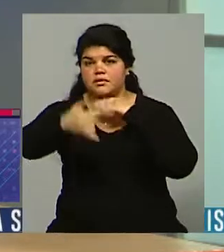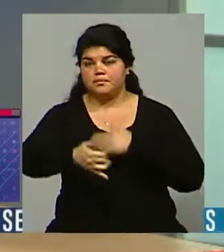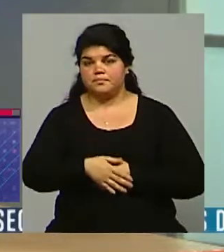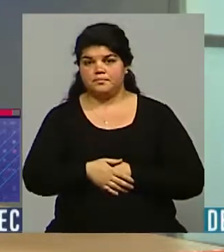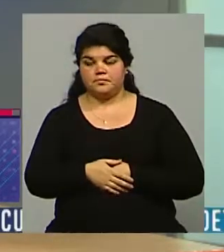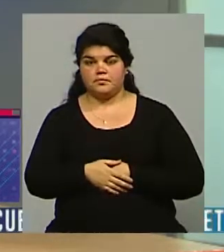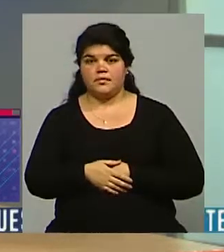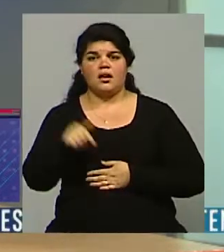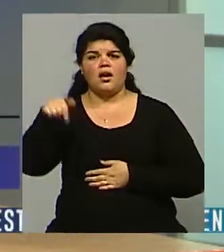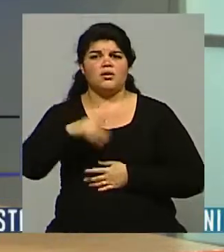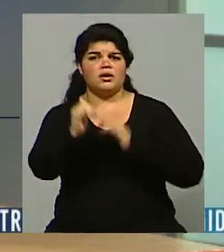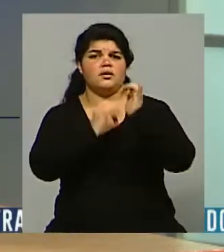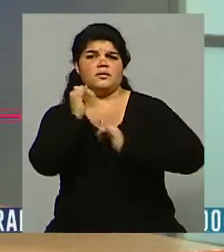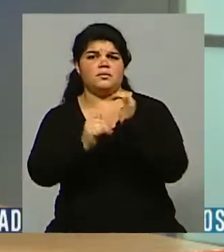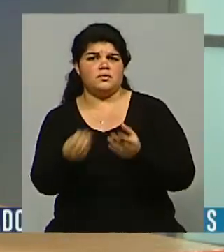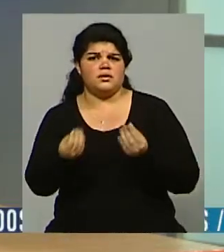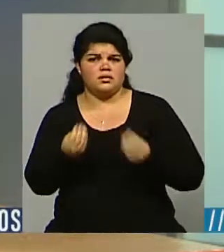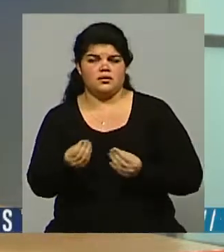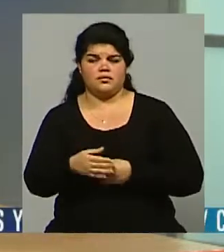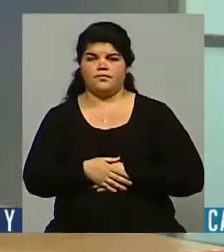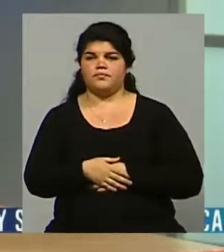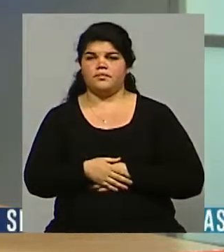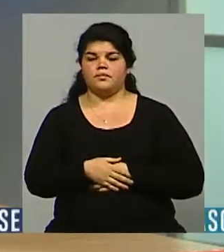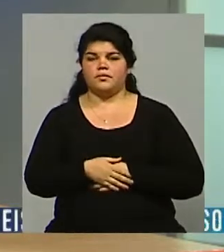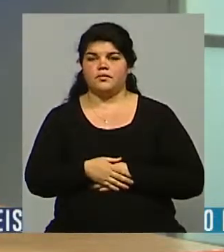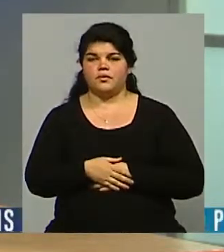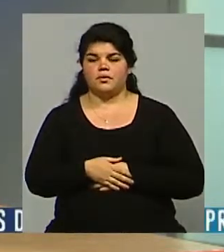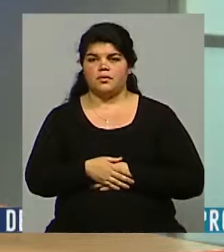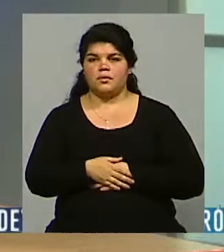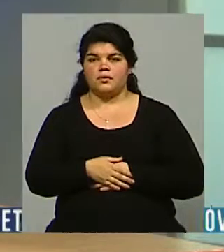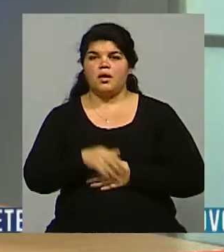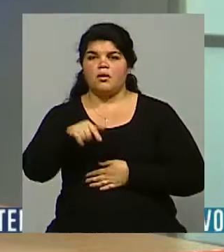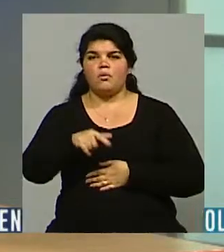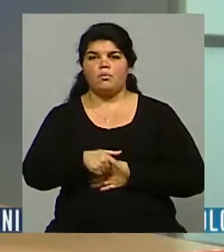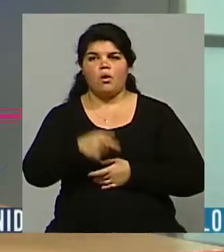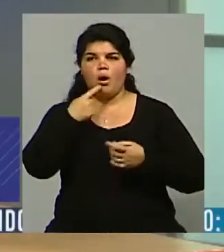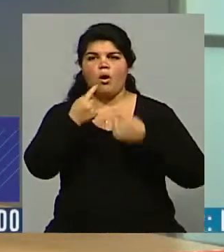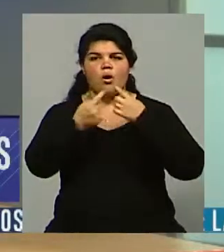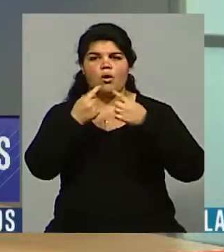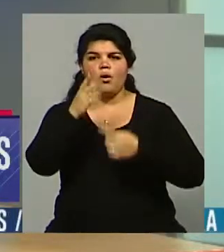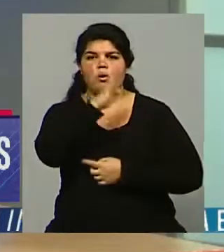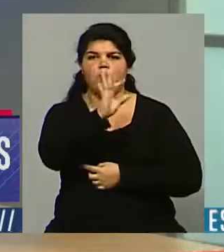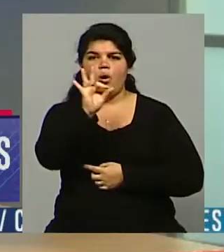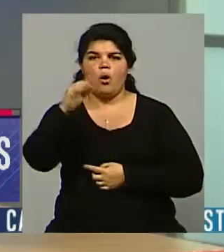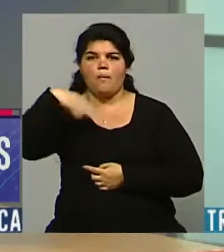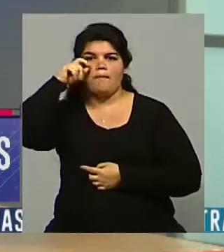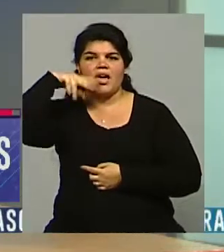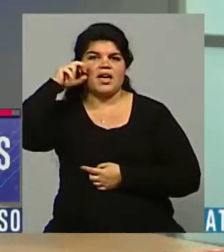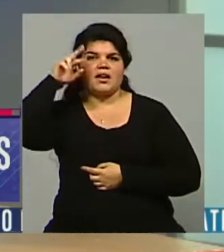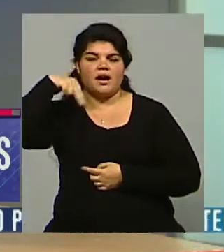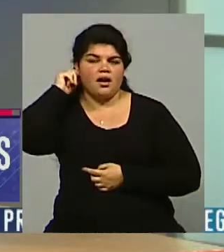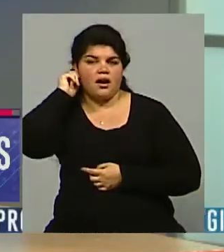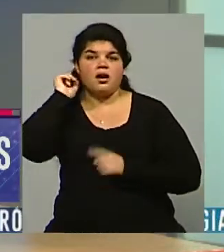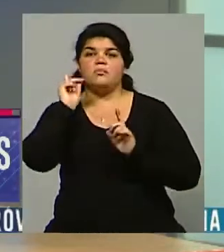Vamos ahora a hablar de un relevamiento de Boomerang que tomó datos vinculados a lo que esperan ganar